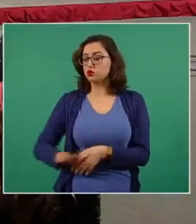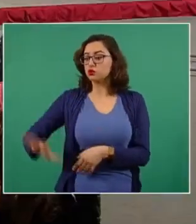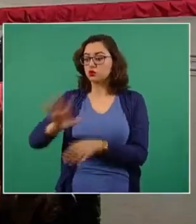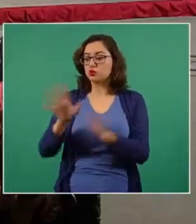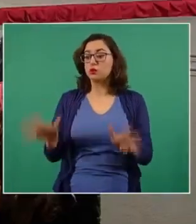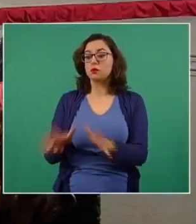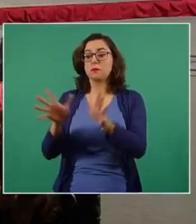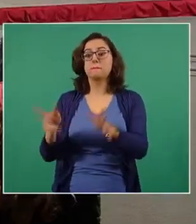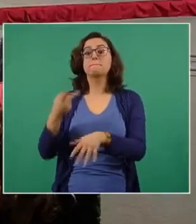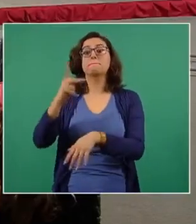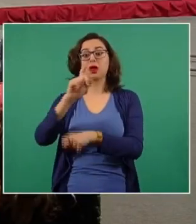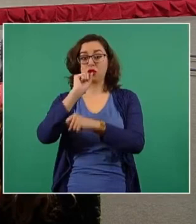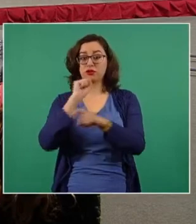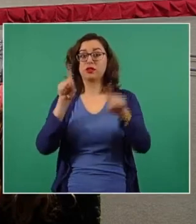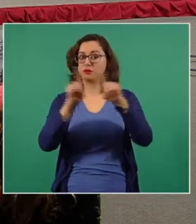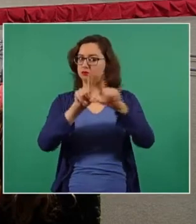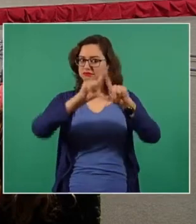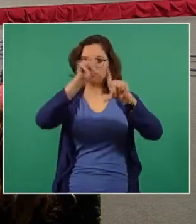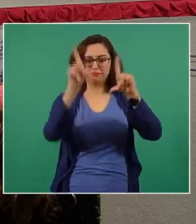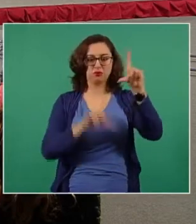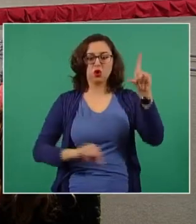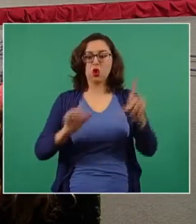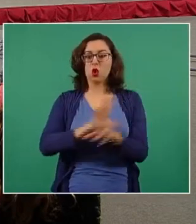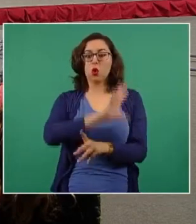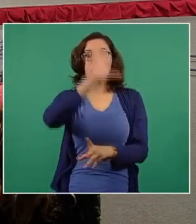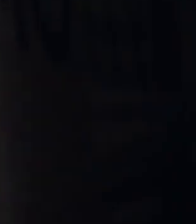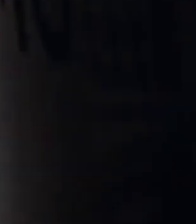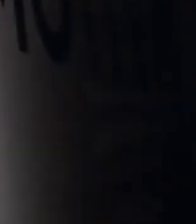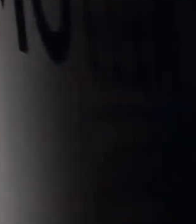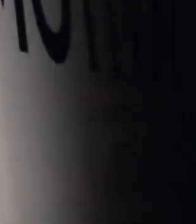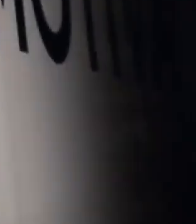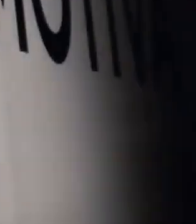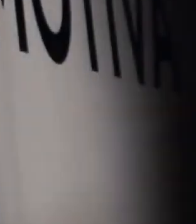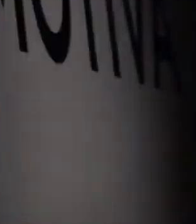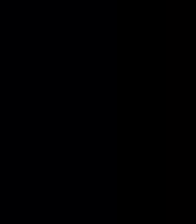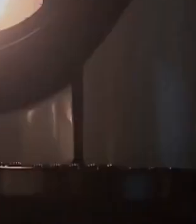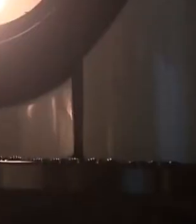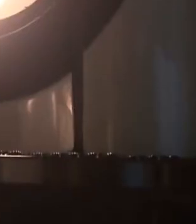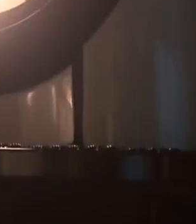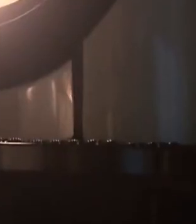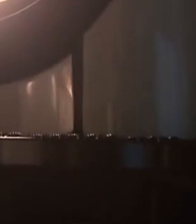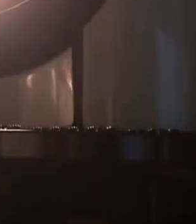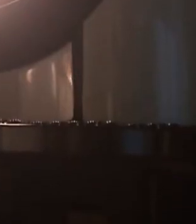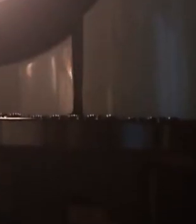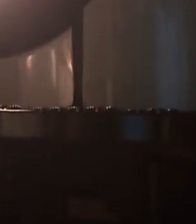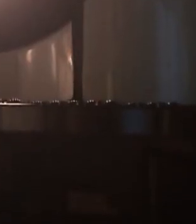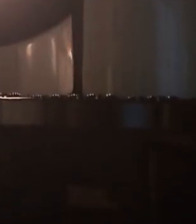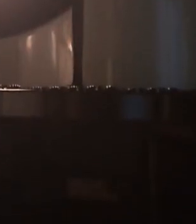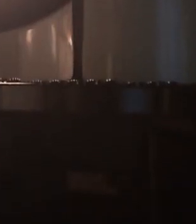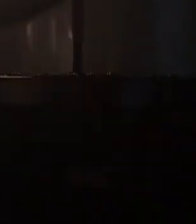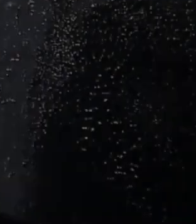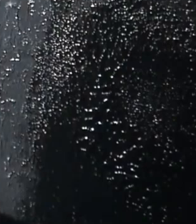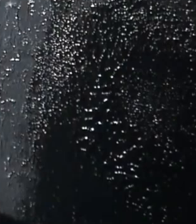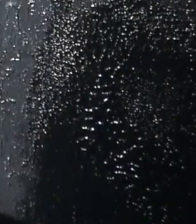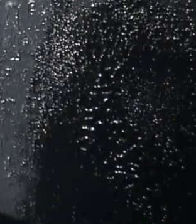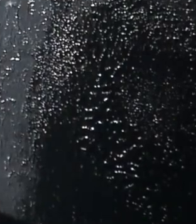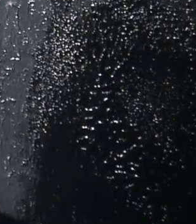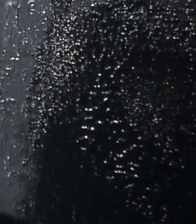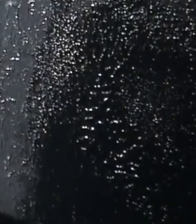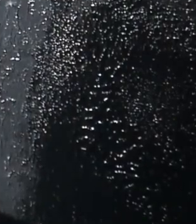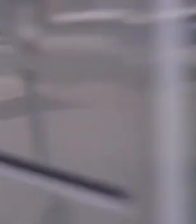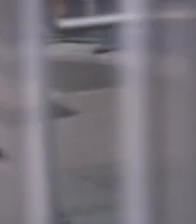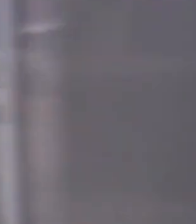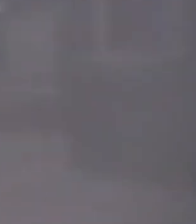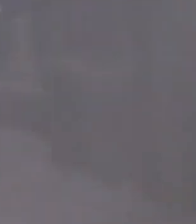Un tren que desarrolle la mayor cadena de suministro ferroviaria con proveedores, como bien lo comentaba el